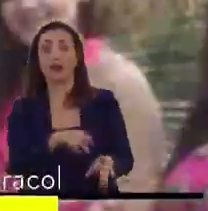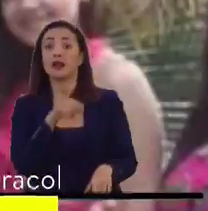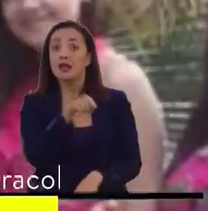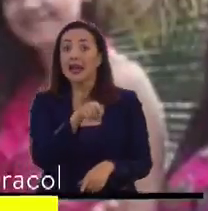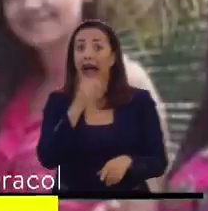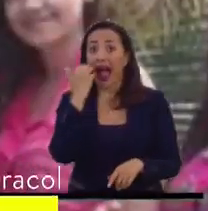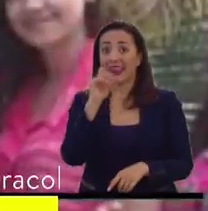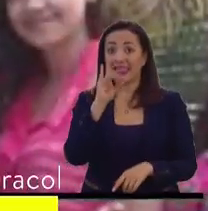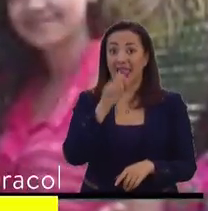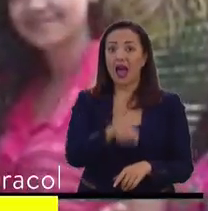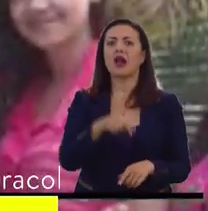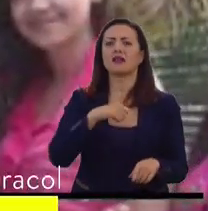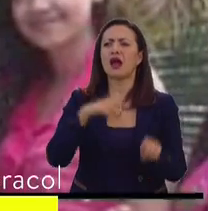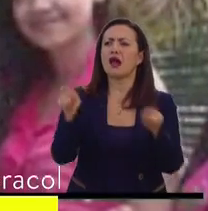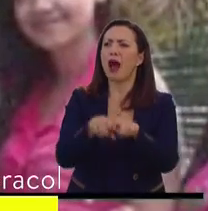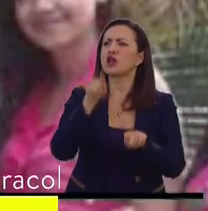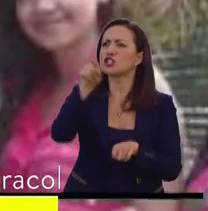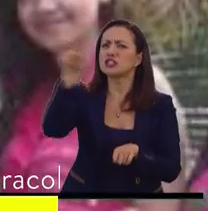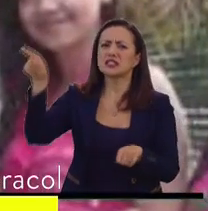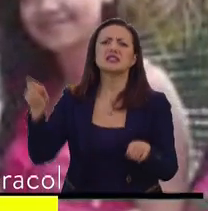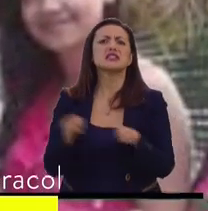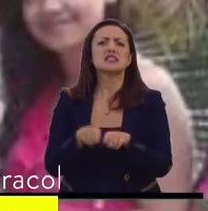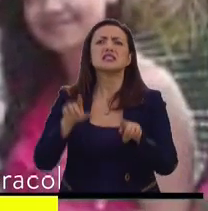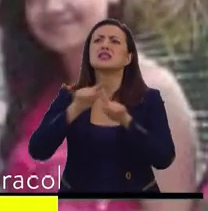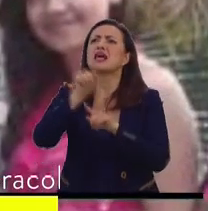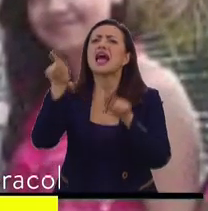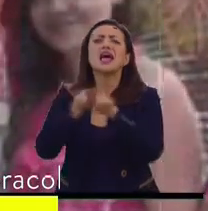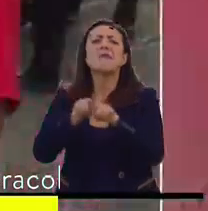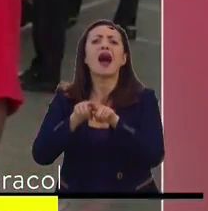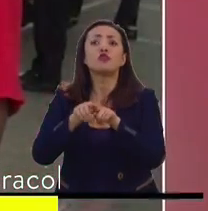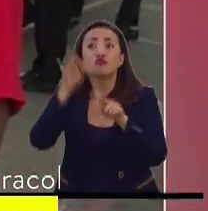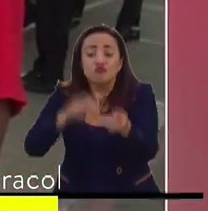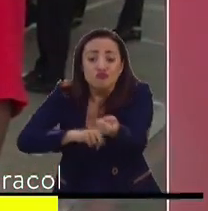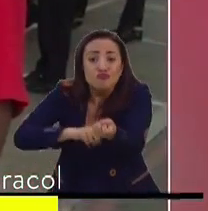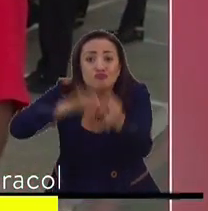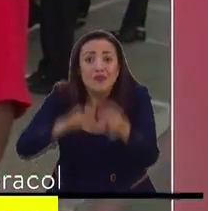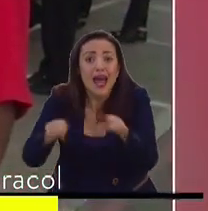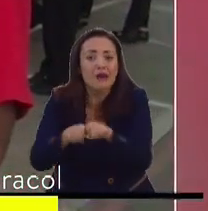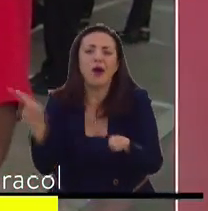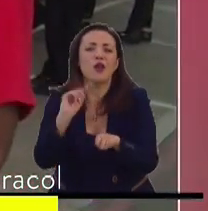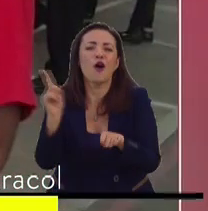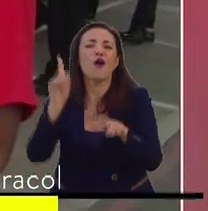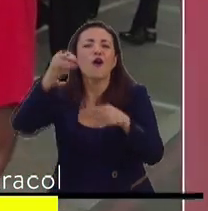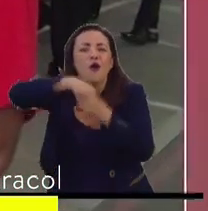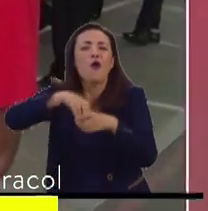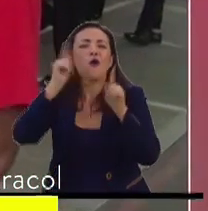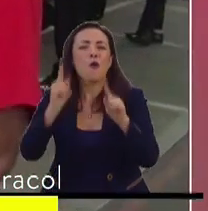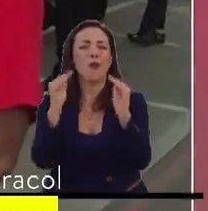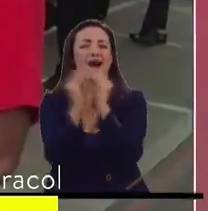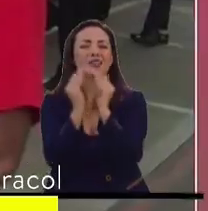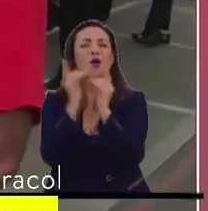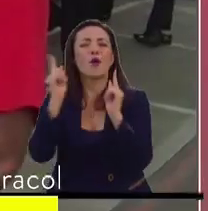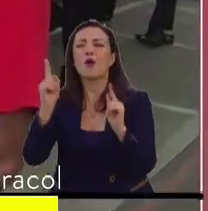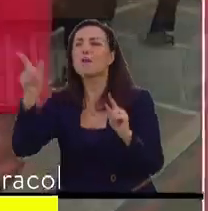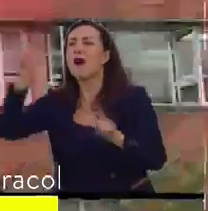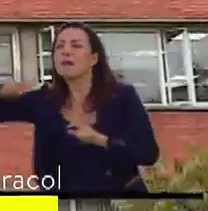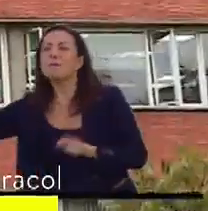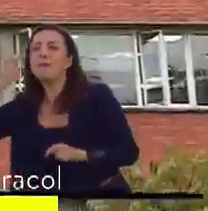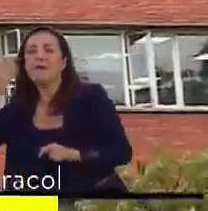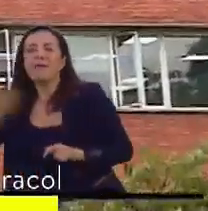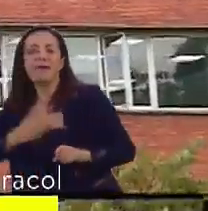por todo el país, pero no de sangre. Los une un hilo conductor: el abandono y el maltrato que los convierte en hijos de un mismo